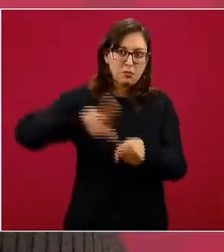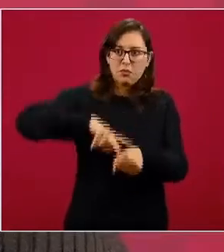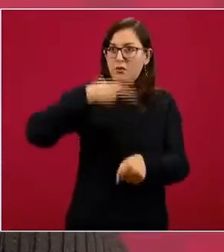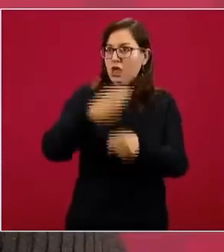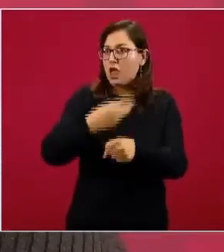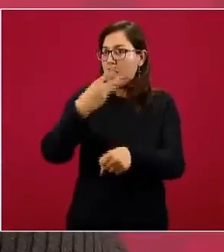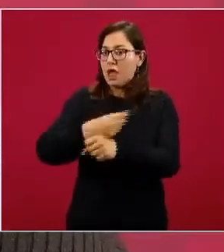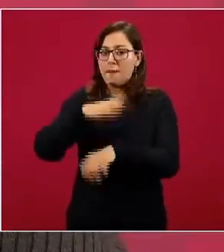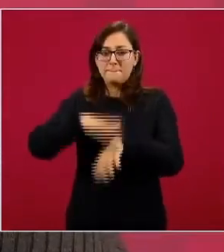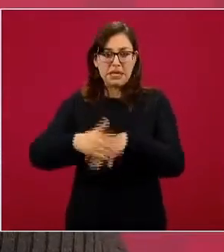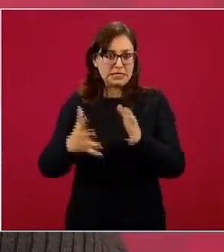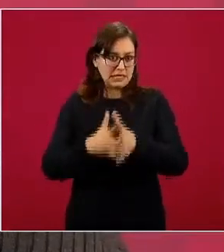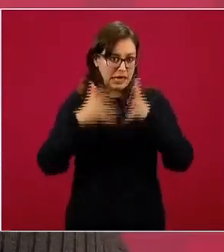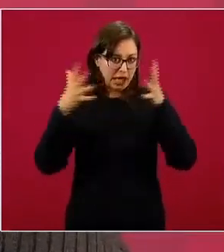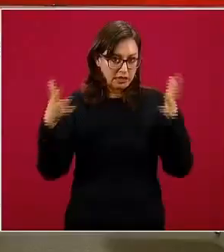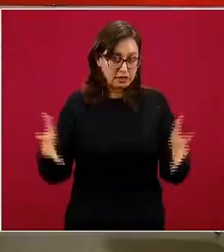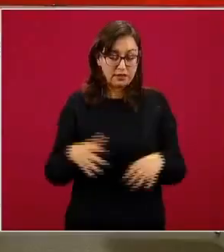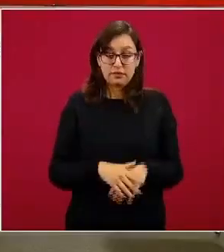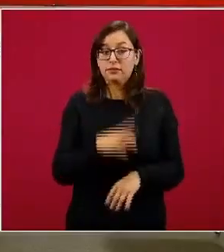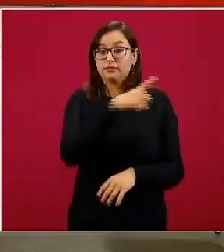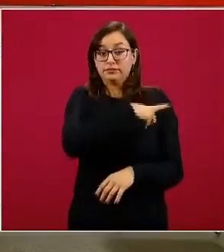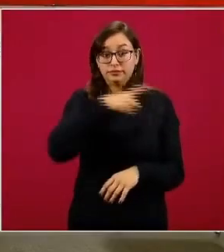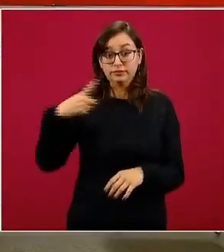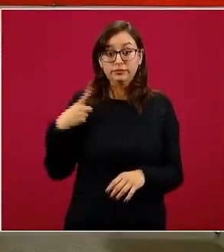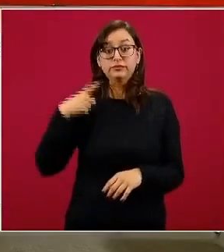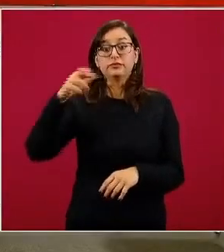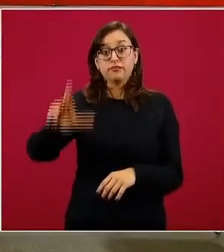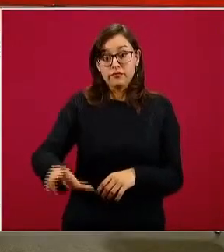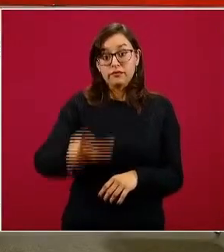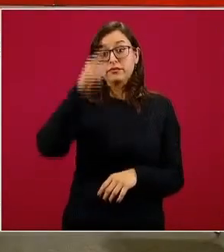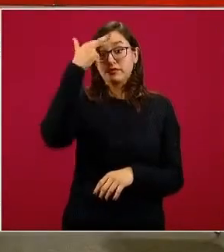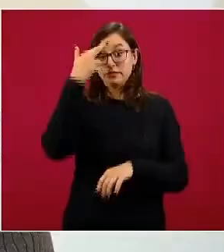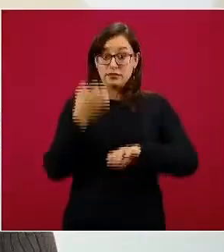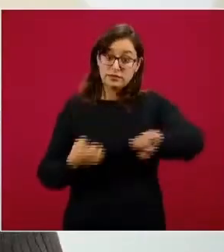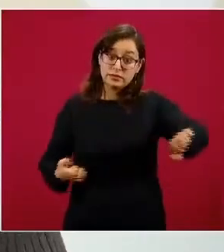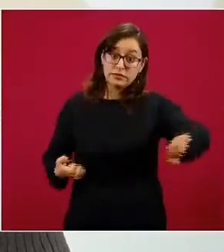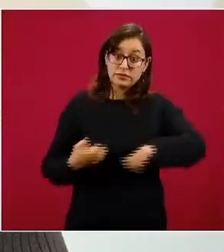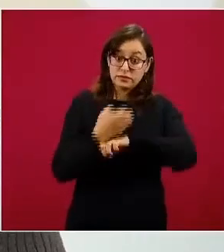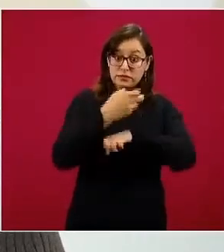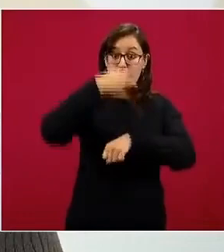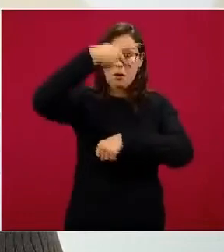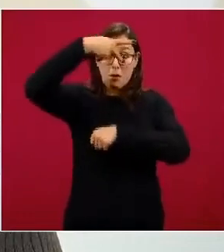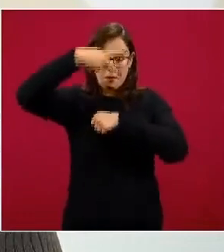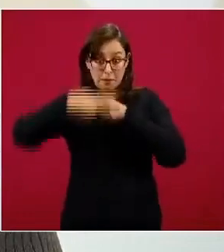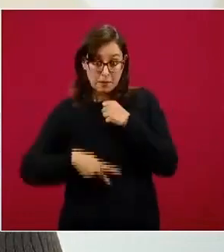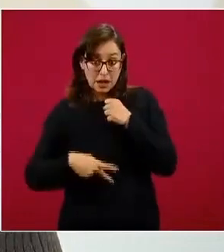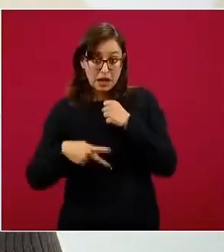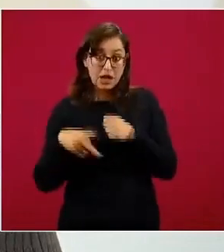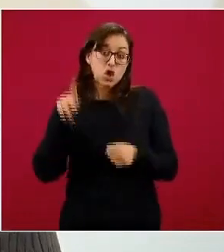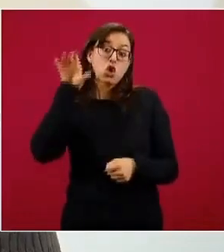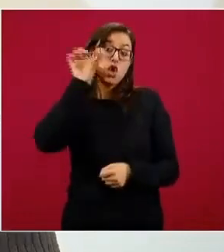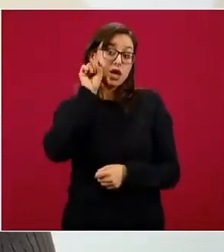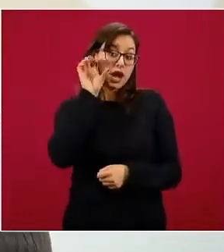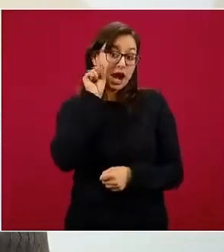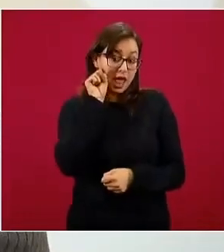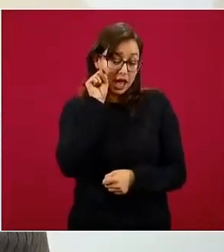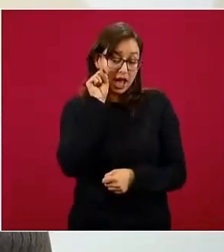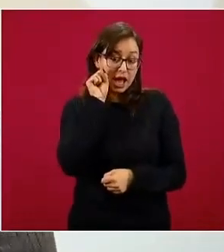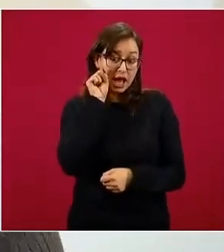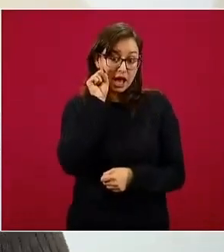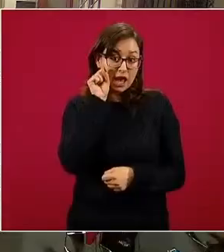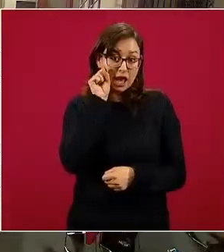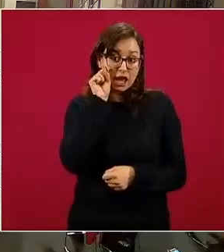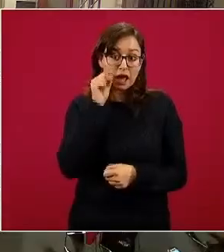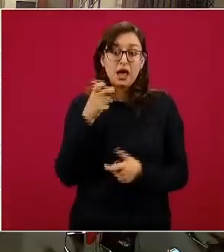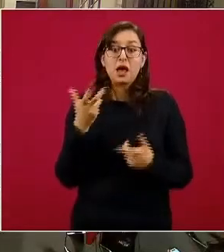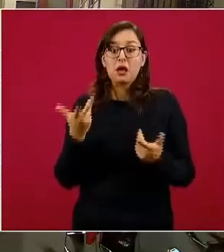que recordar que cuando una entidad federativa ingresa en un nivel de alertamiento naranja, o que para efectos de